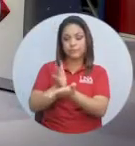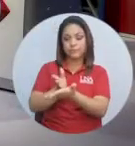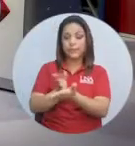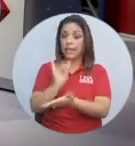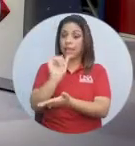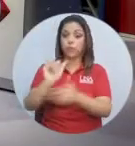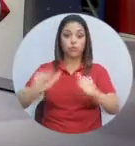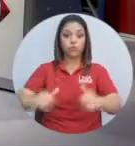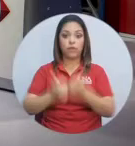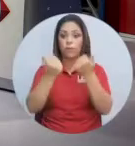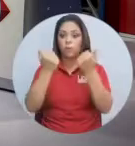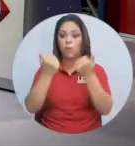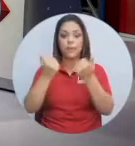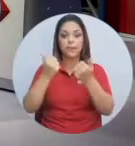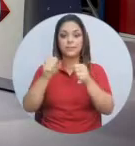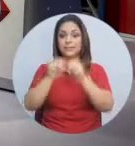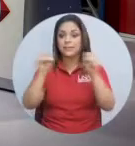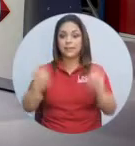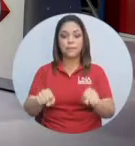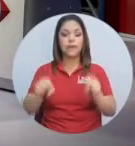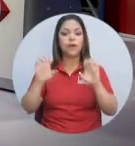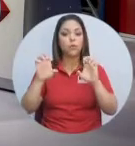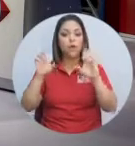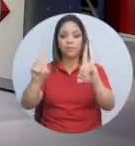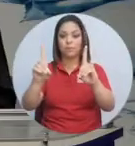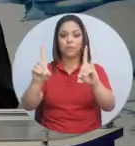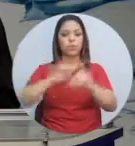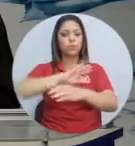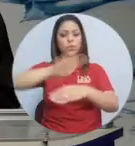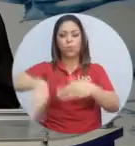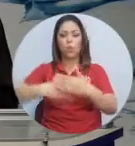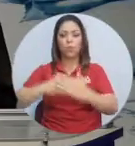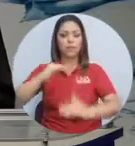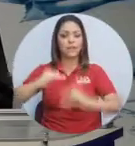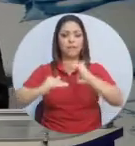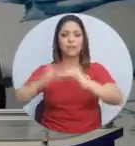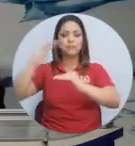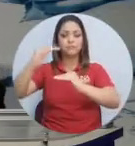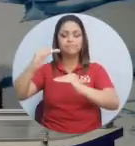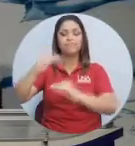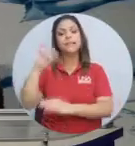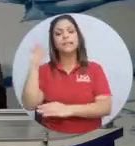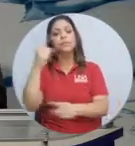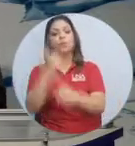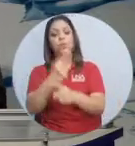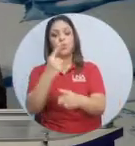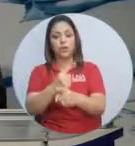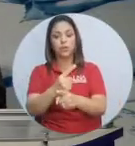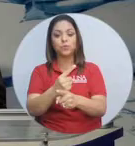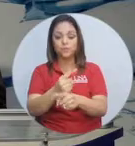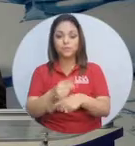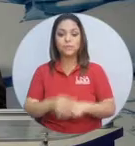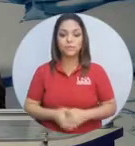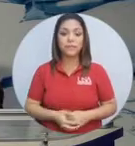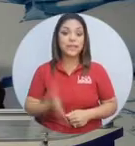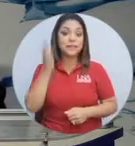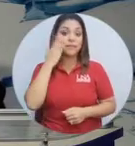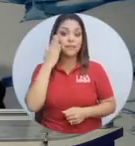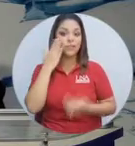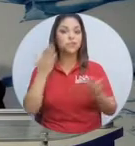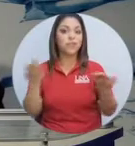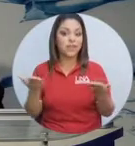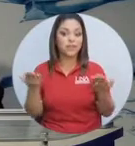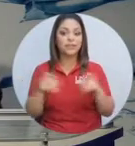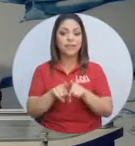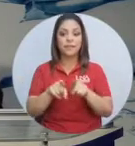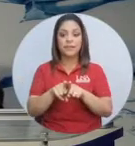para los sistemas educativos en todos los niveles. Así es. Bueno, y además partiendo del concepto mismo, Maribel,